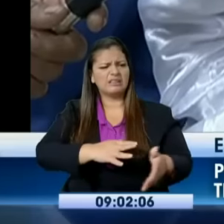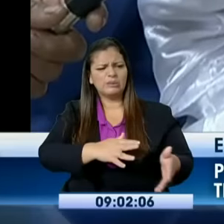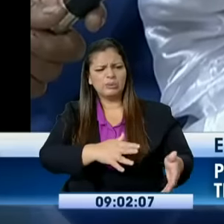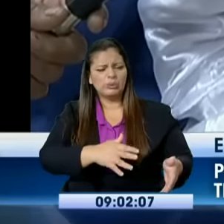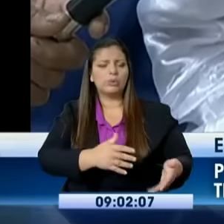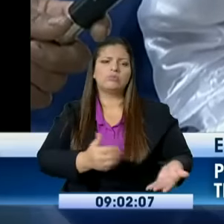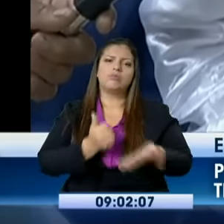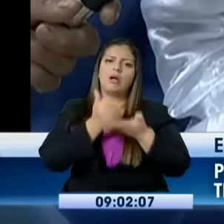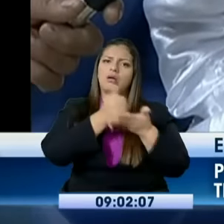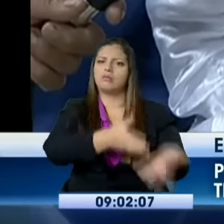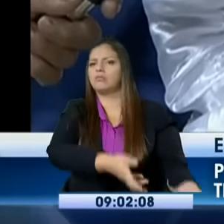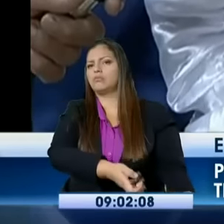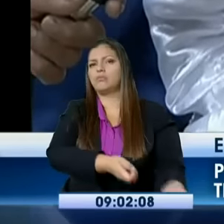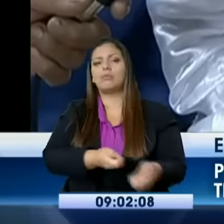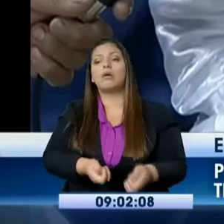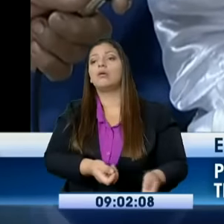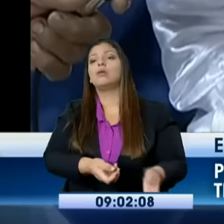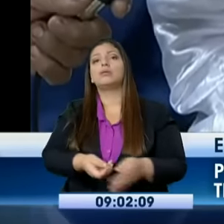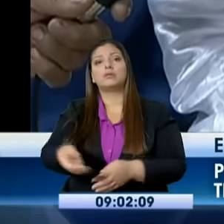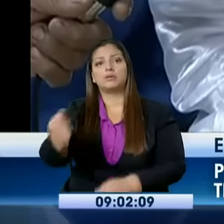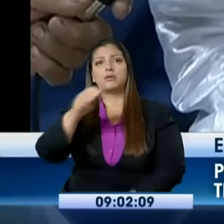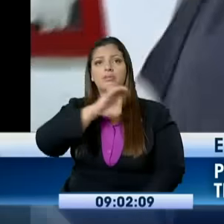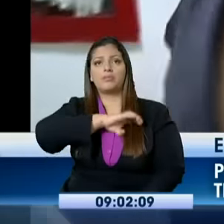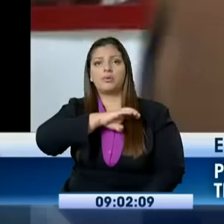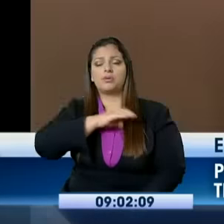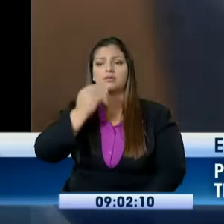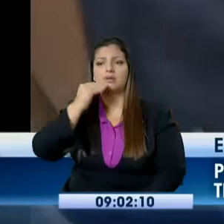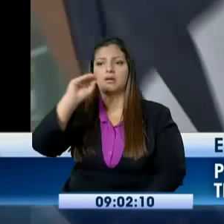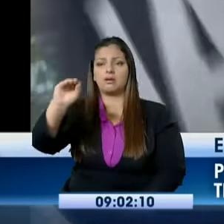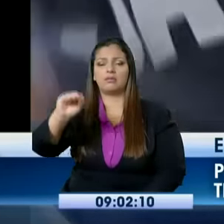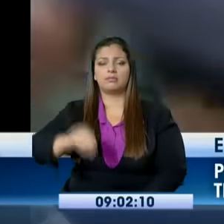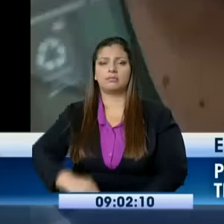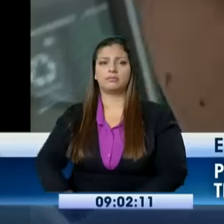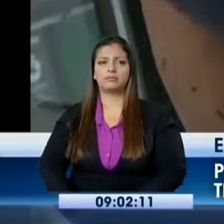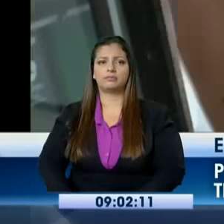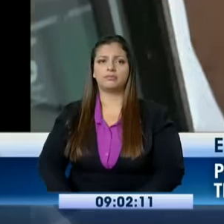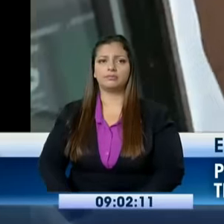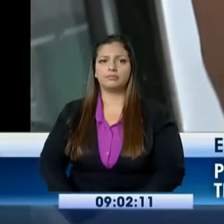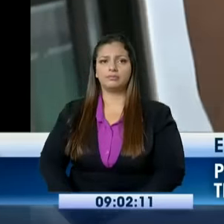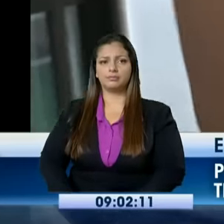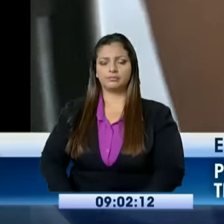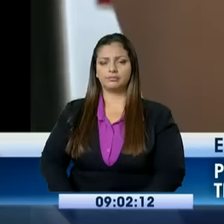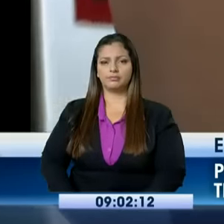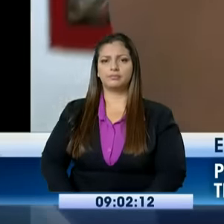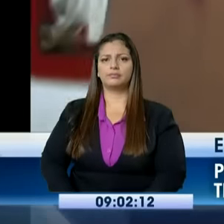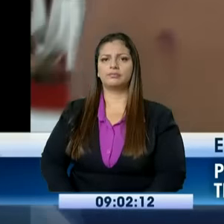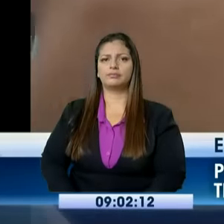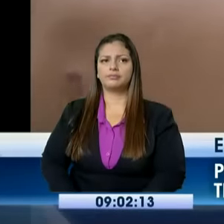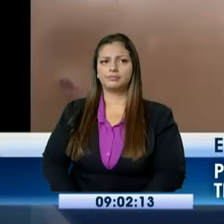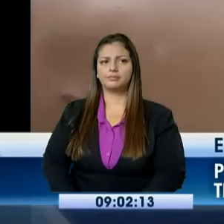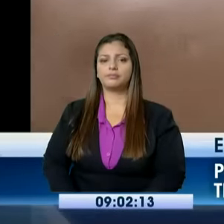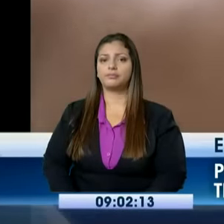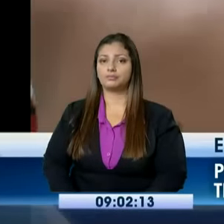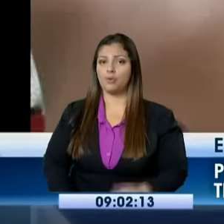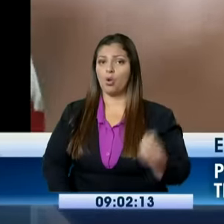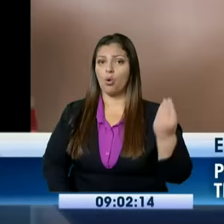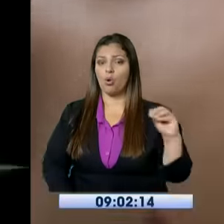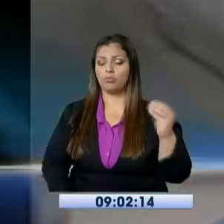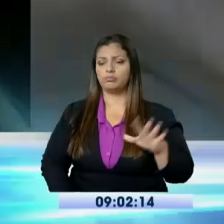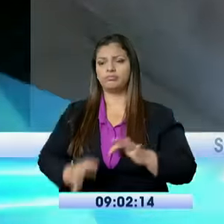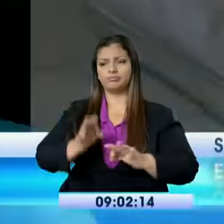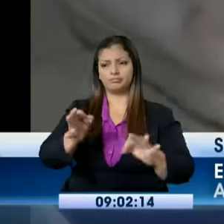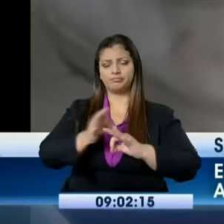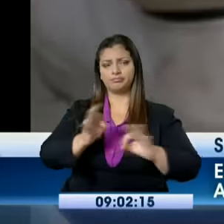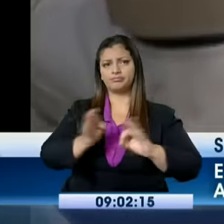un patrullero nos lleve a prestarle auxilio. Según el afectado, el agresor es ex alumno del centro